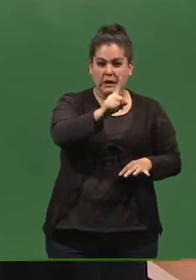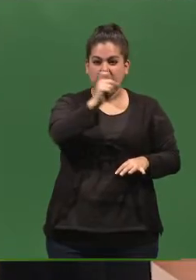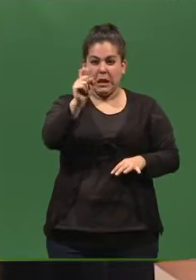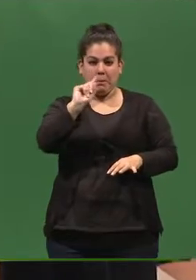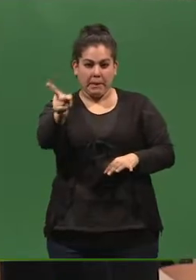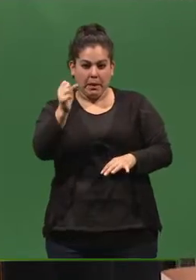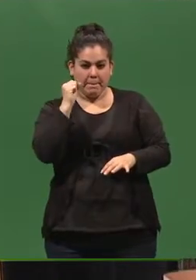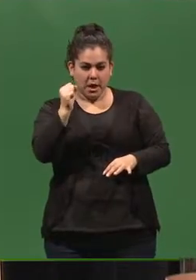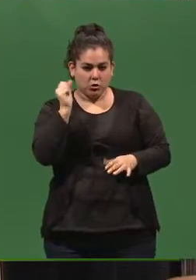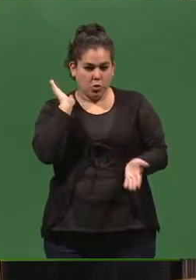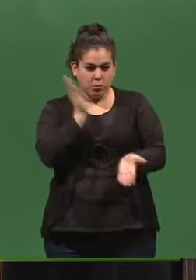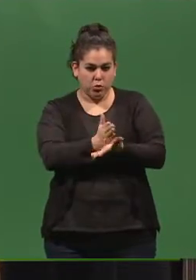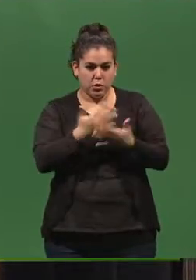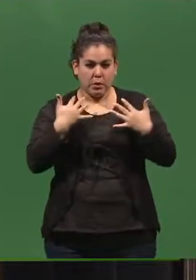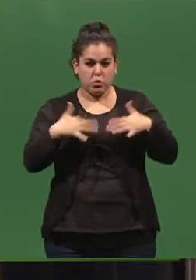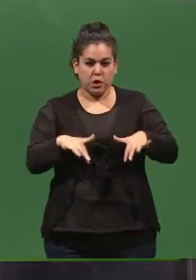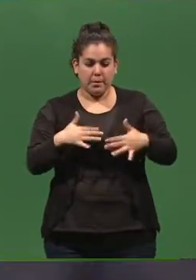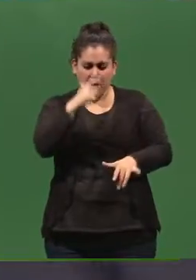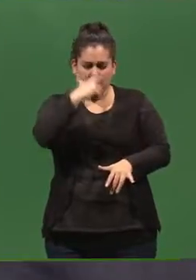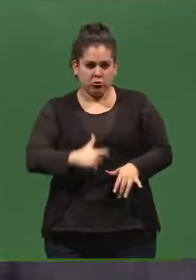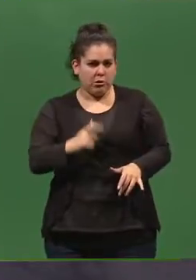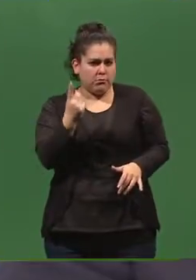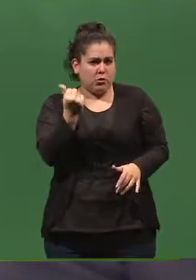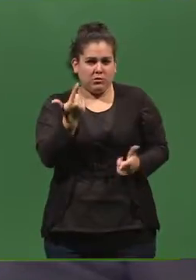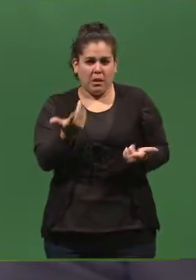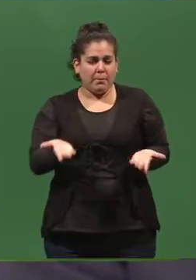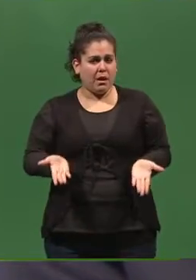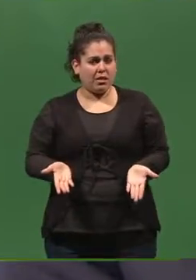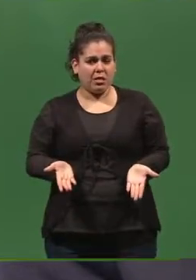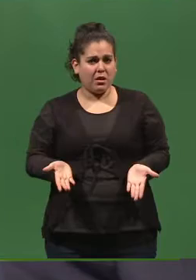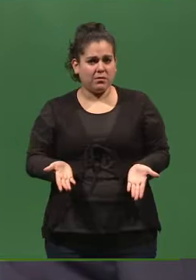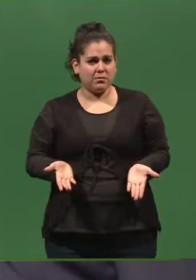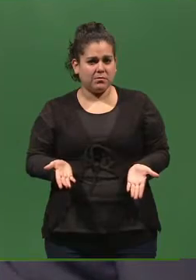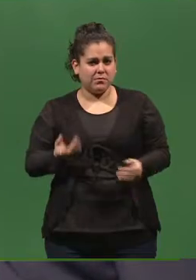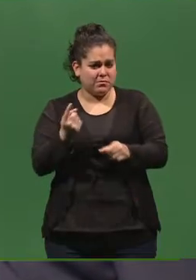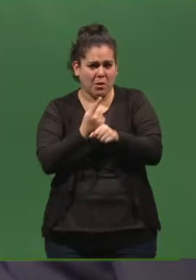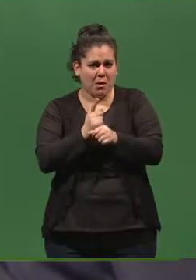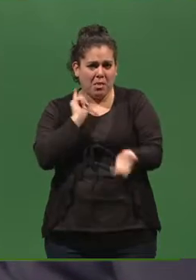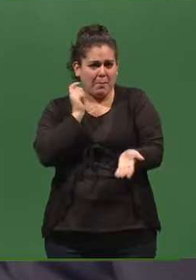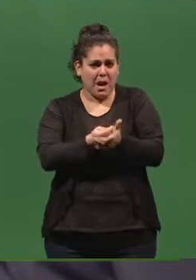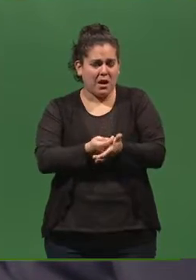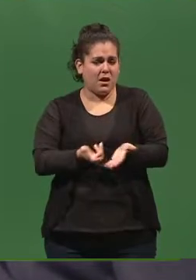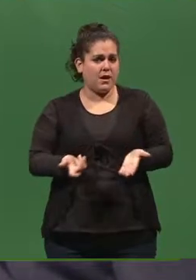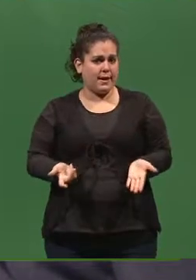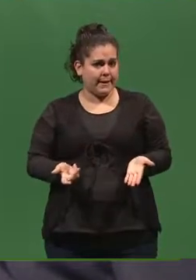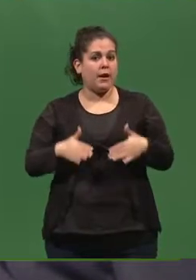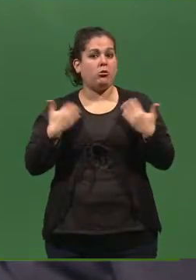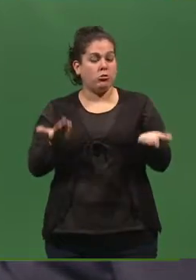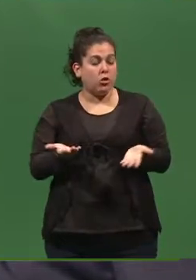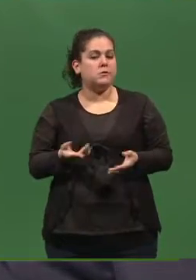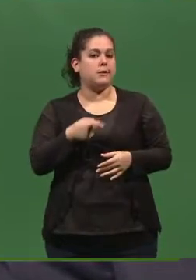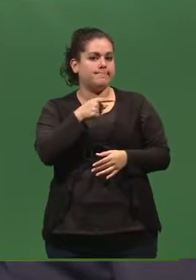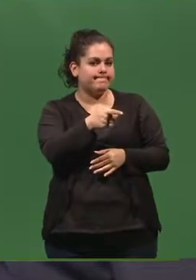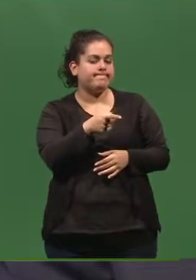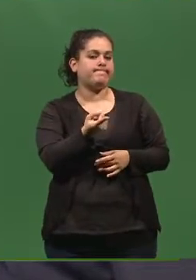pesos, depende en qué instancias esté, y la mayor parte de las personas no tienen ese acceso a ese volumen de dinero, y